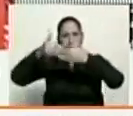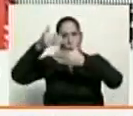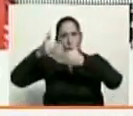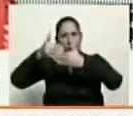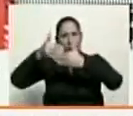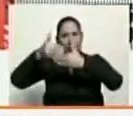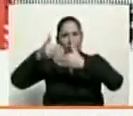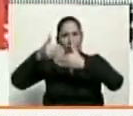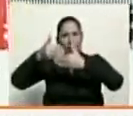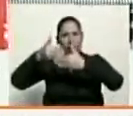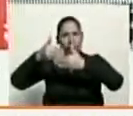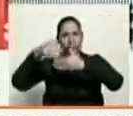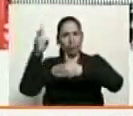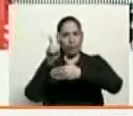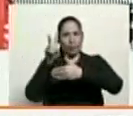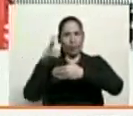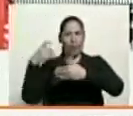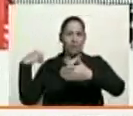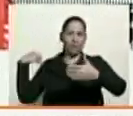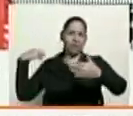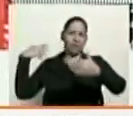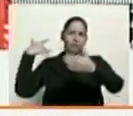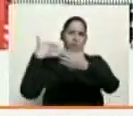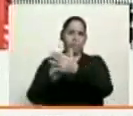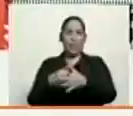desde hace más de 10 años,